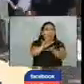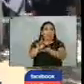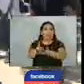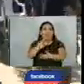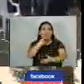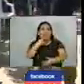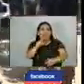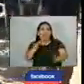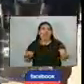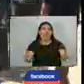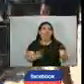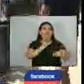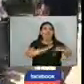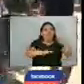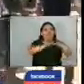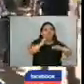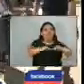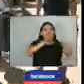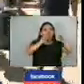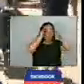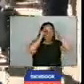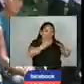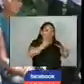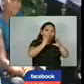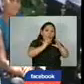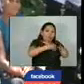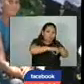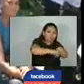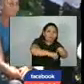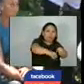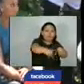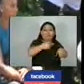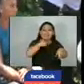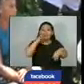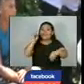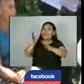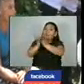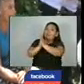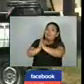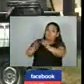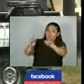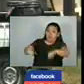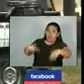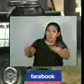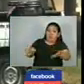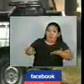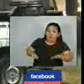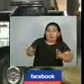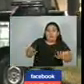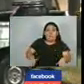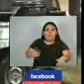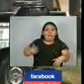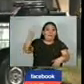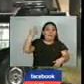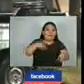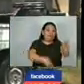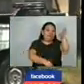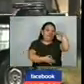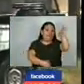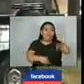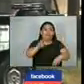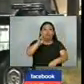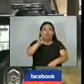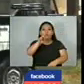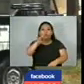sus tierras por la construcción de una planta de tratamiento de aguas residuales demandan a las autoridades el cumplimiento de una sentencia del año 2012